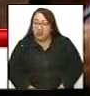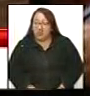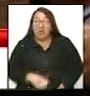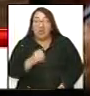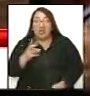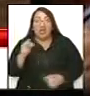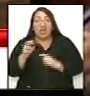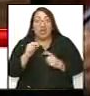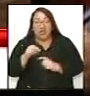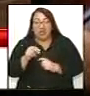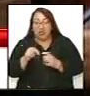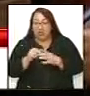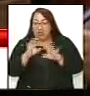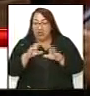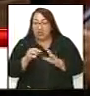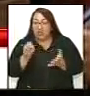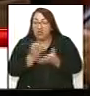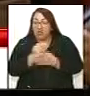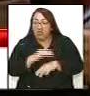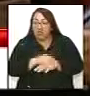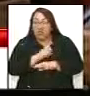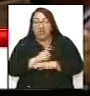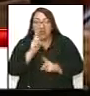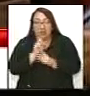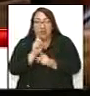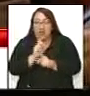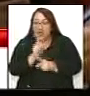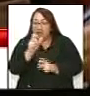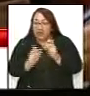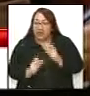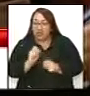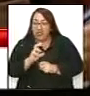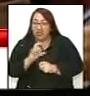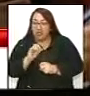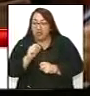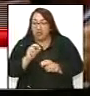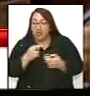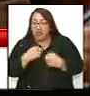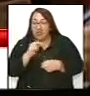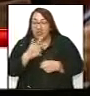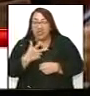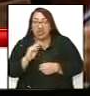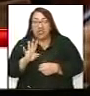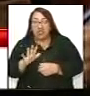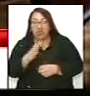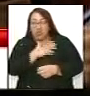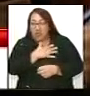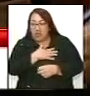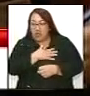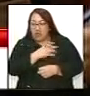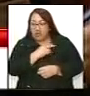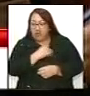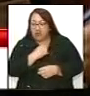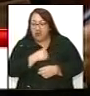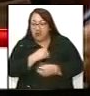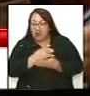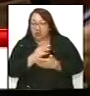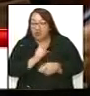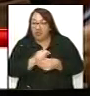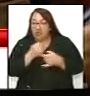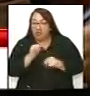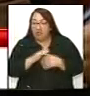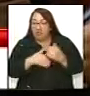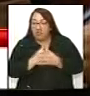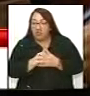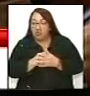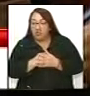en relación al texto escolar sobre desarrollo personal, ciudadanía y cívica correspondiente al tercero de secundaria, el Ministerio de Educación informa, dice la